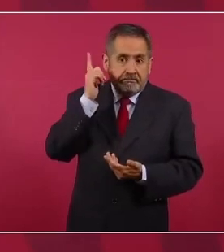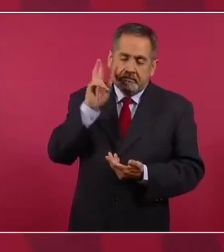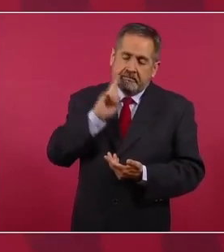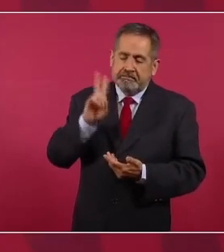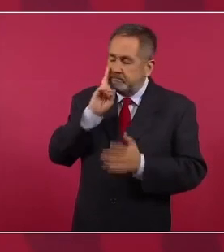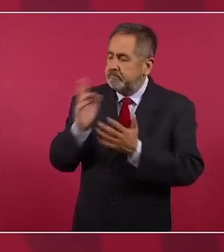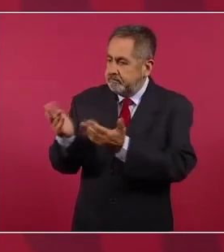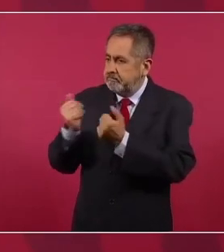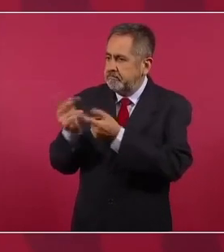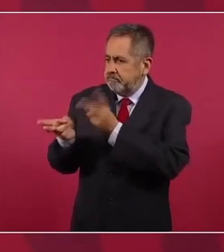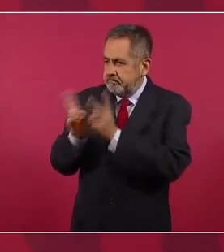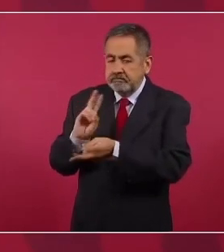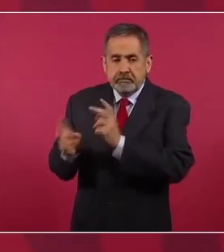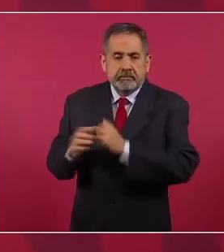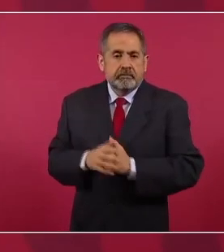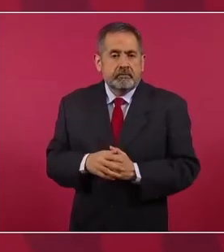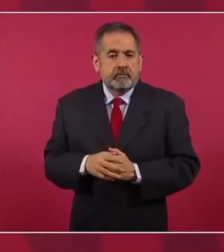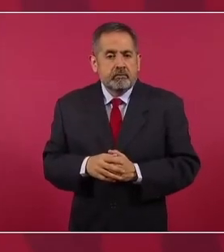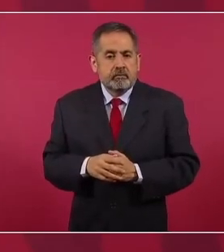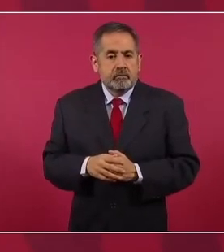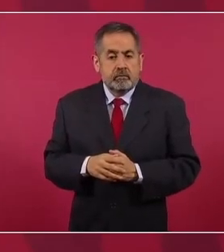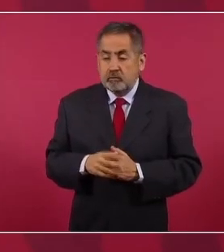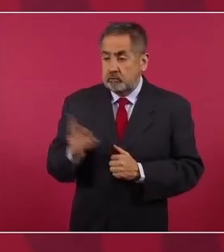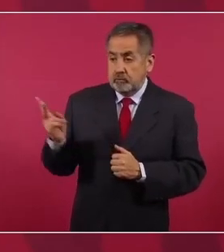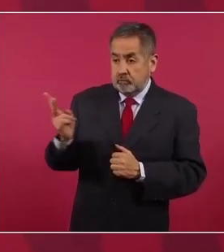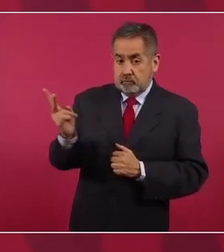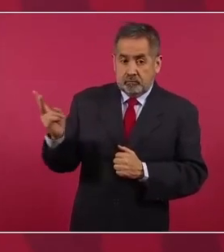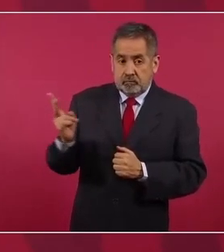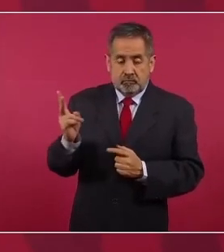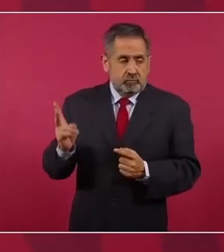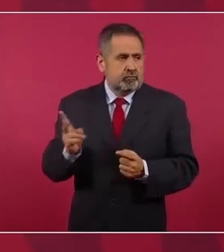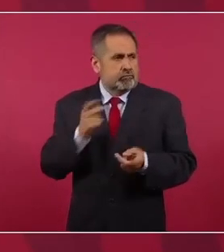Entonces, la audiencia la pidieron porque